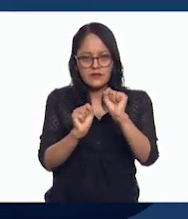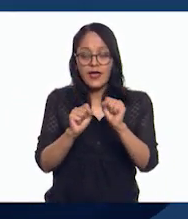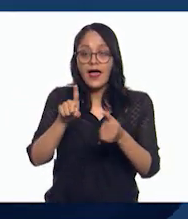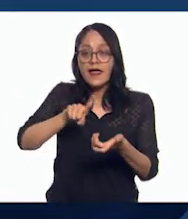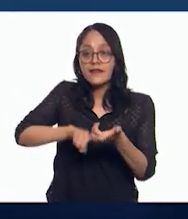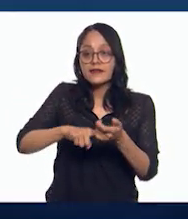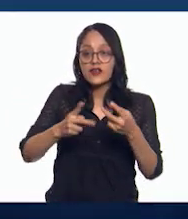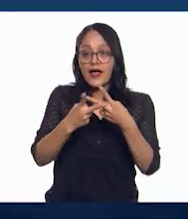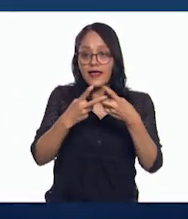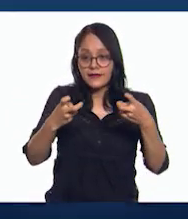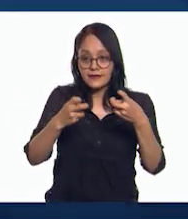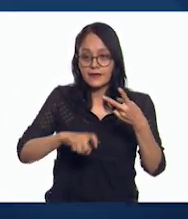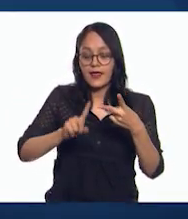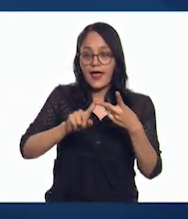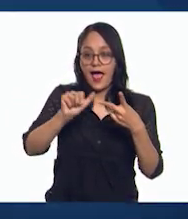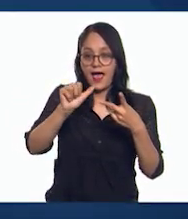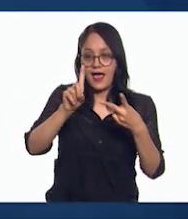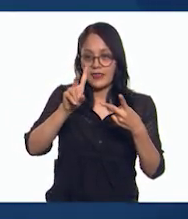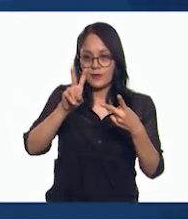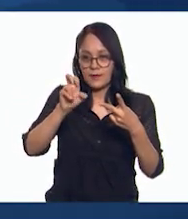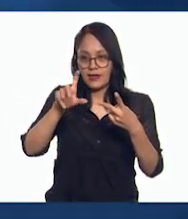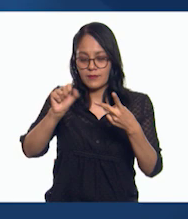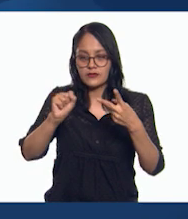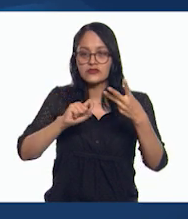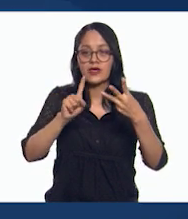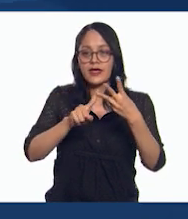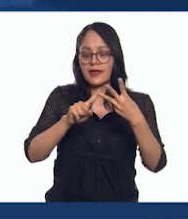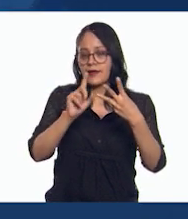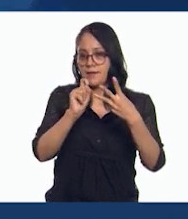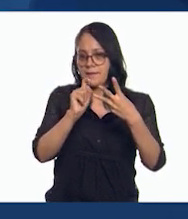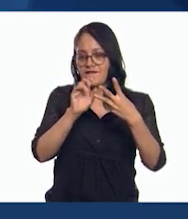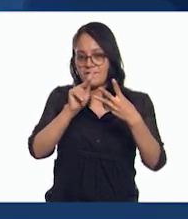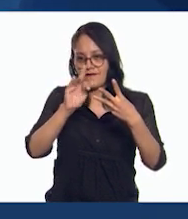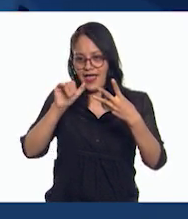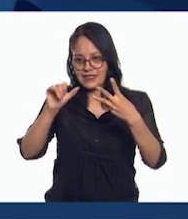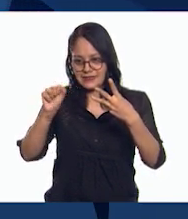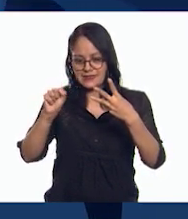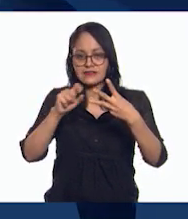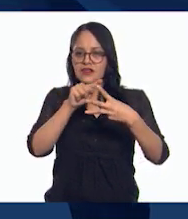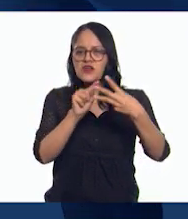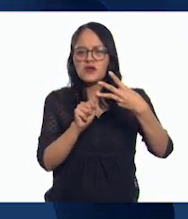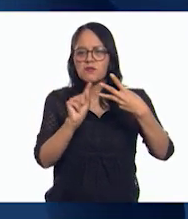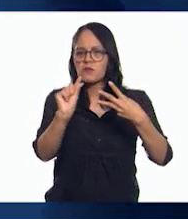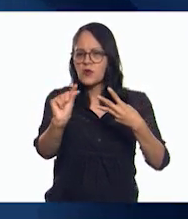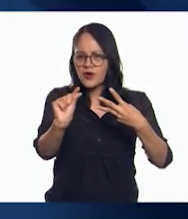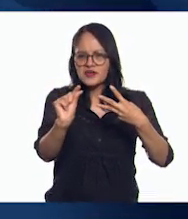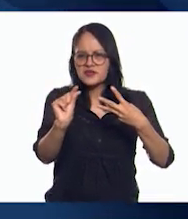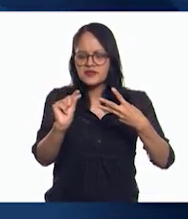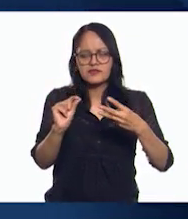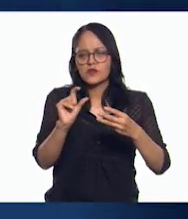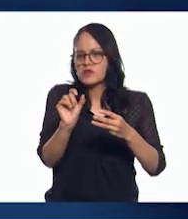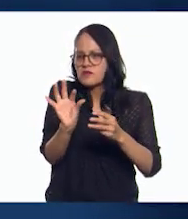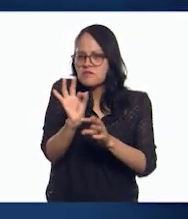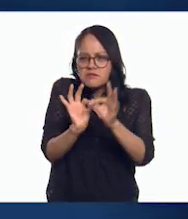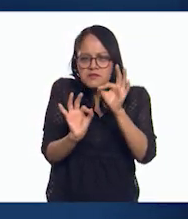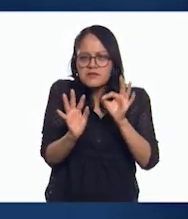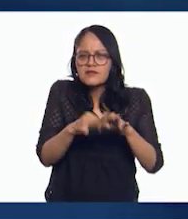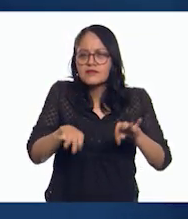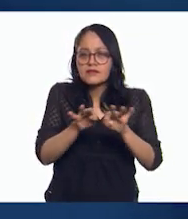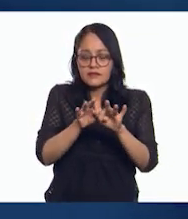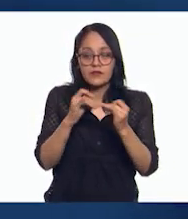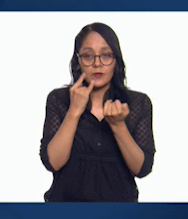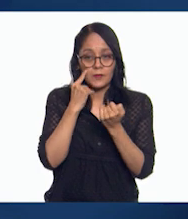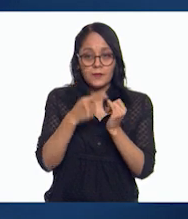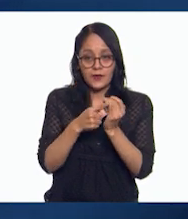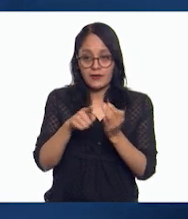adjetivos, adverbios y frases adverbiales, solo las indispensables. Eso es en parte consecuencia de lo anterior, de